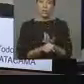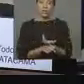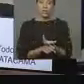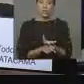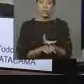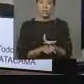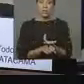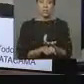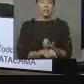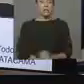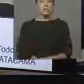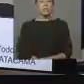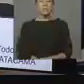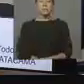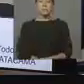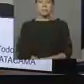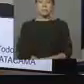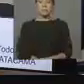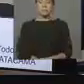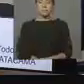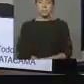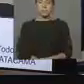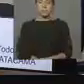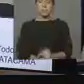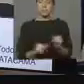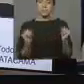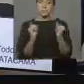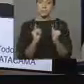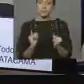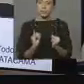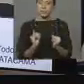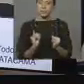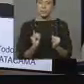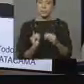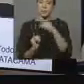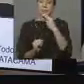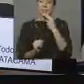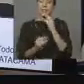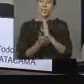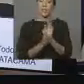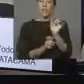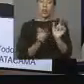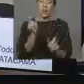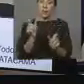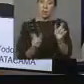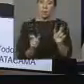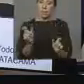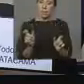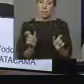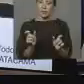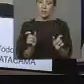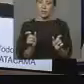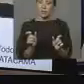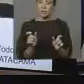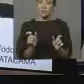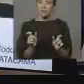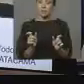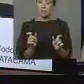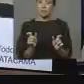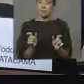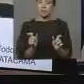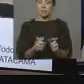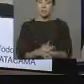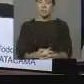más, pero nada menos. De esta manera, reconociendo que la vida de toda persona, considerada en su máxima y más